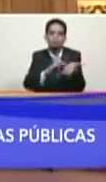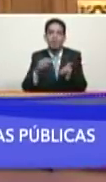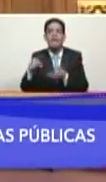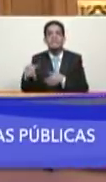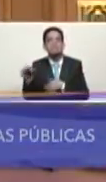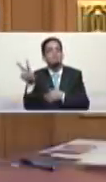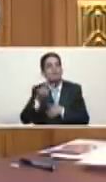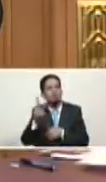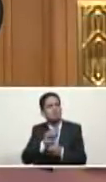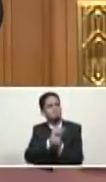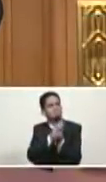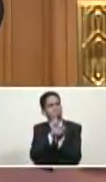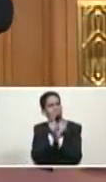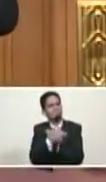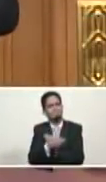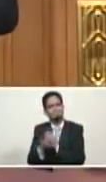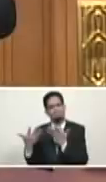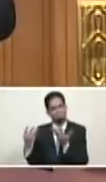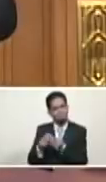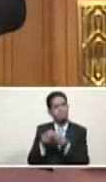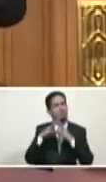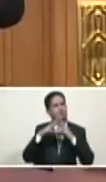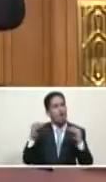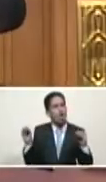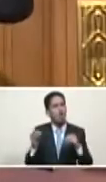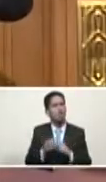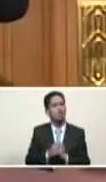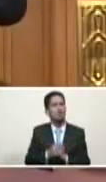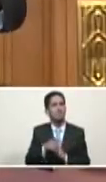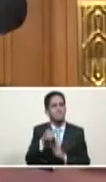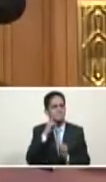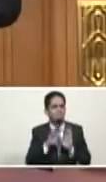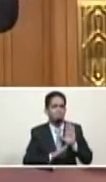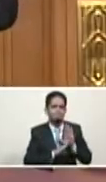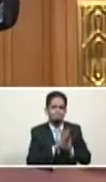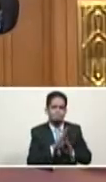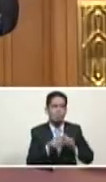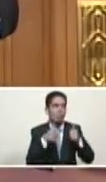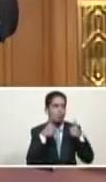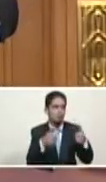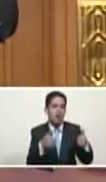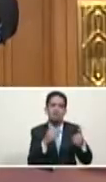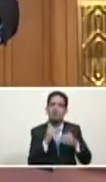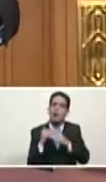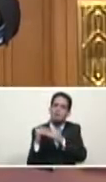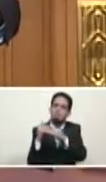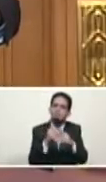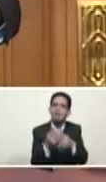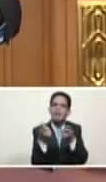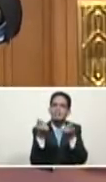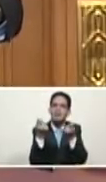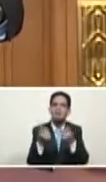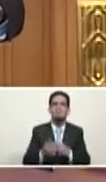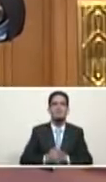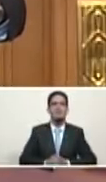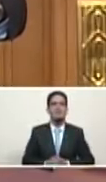lo cambiemos entre todos y lo hagamos un país bueno, estable en lo económico.